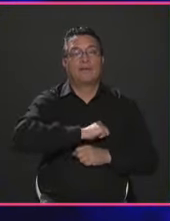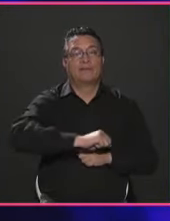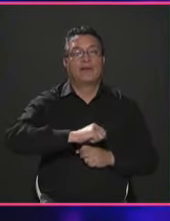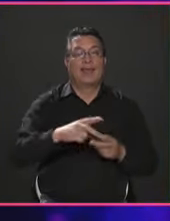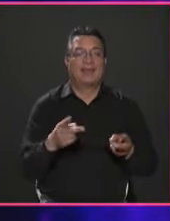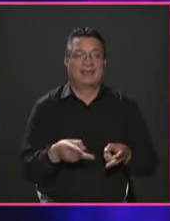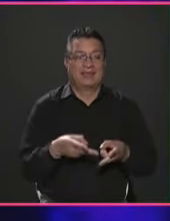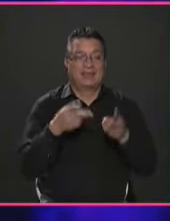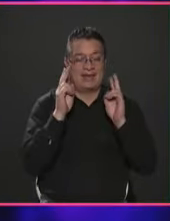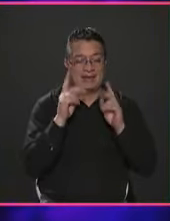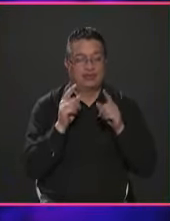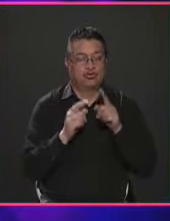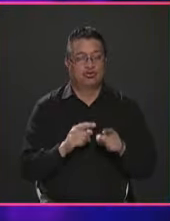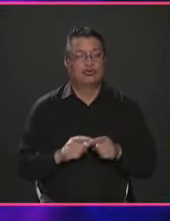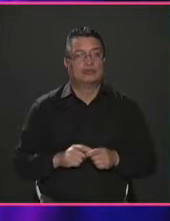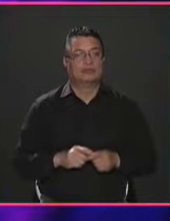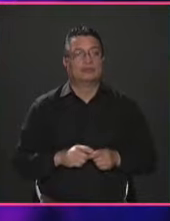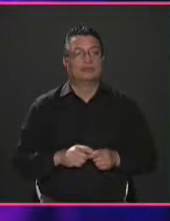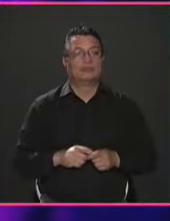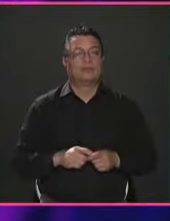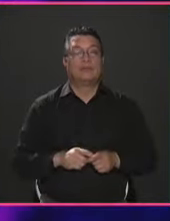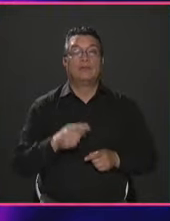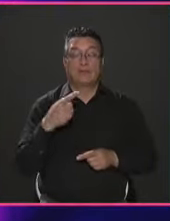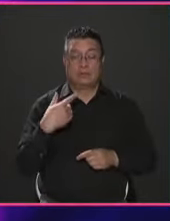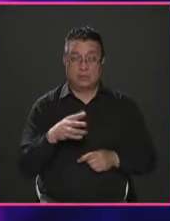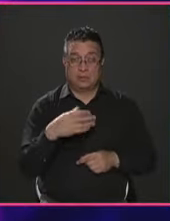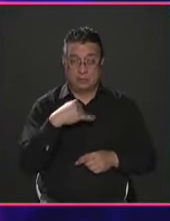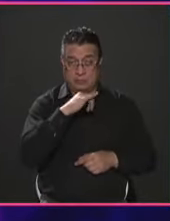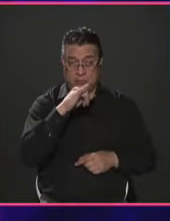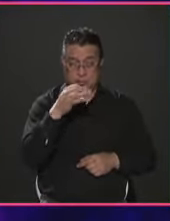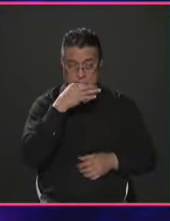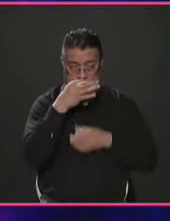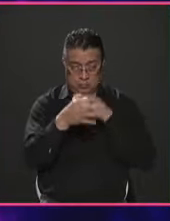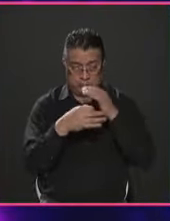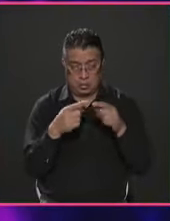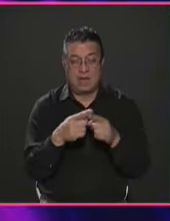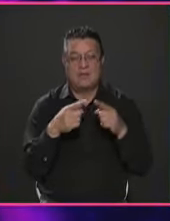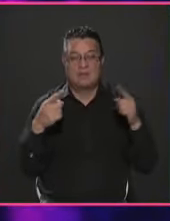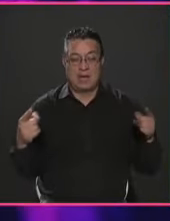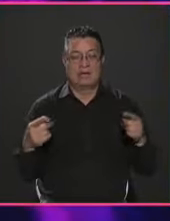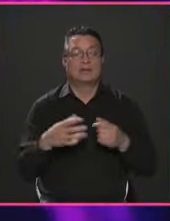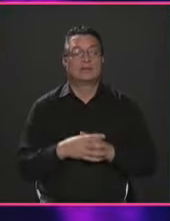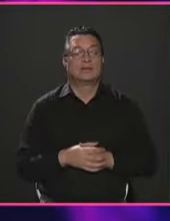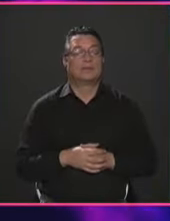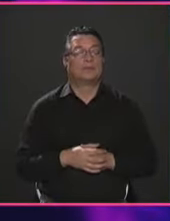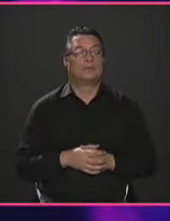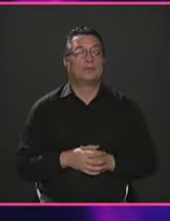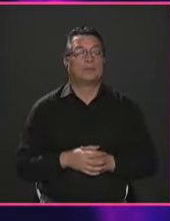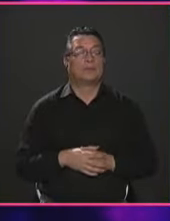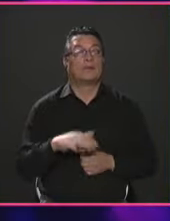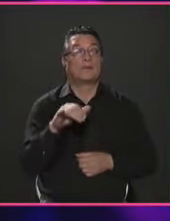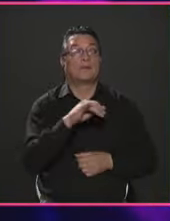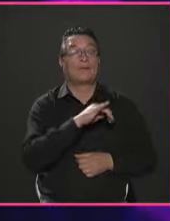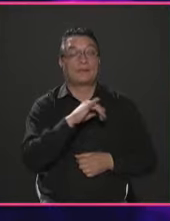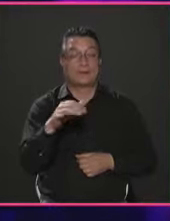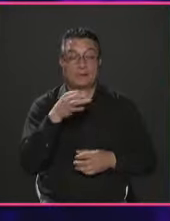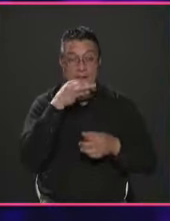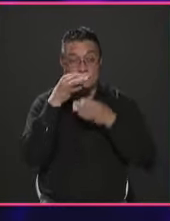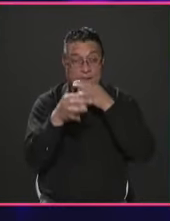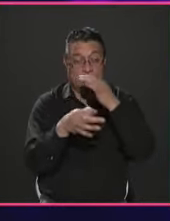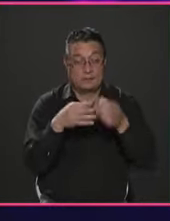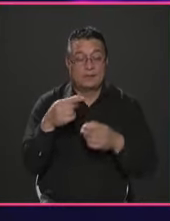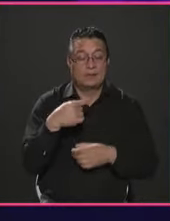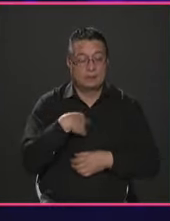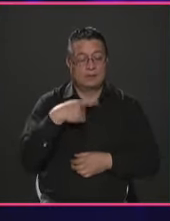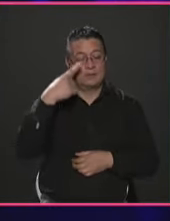derecho propiamente tal y hablaré más de lo que significa esto en un segundo después pasar a hablar sobre lo que yo creo que